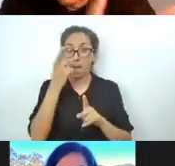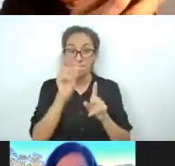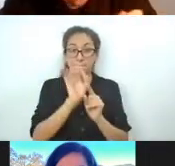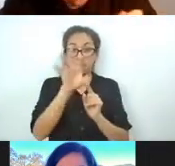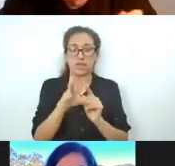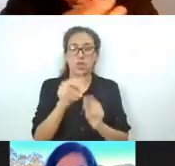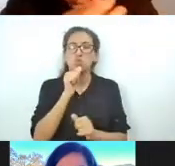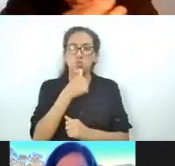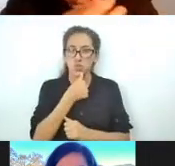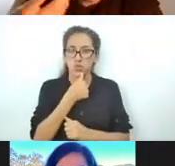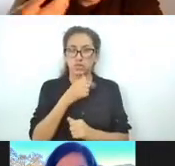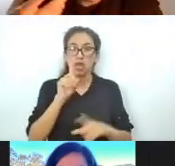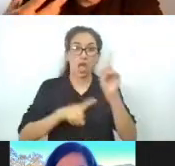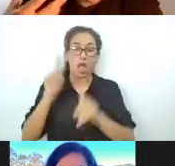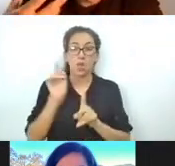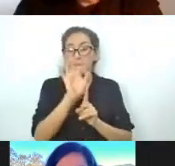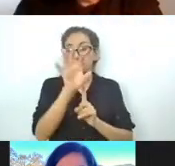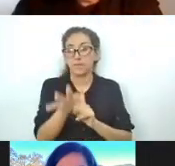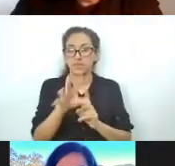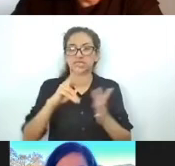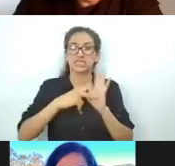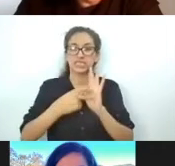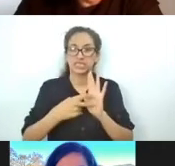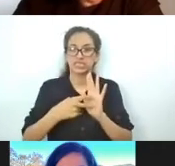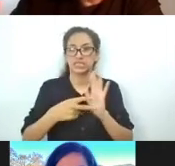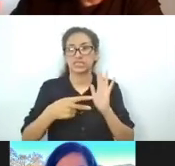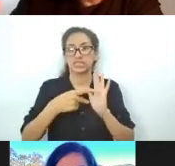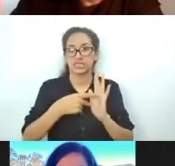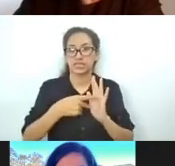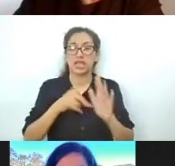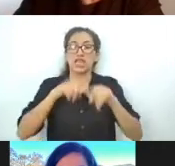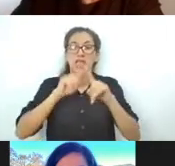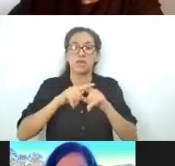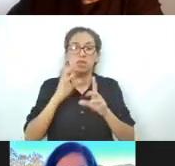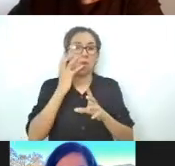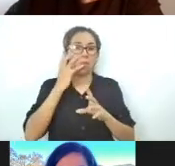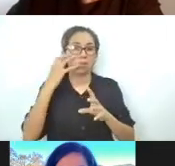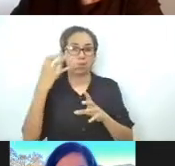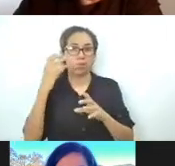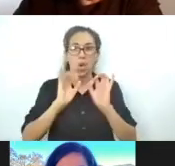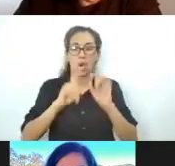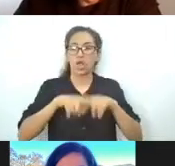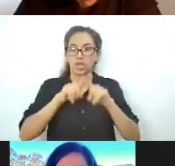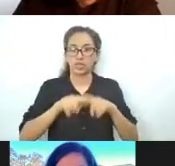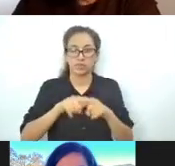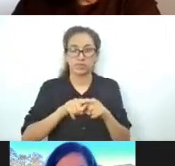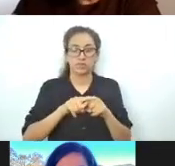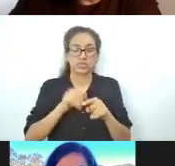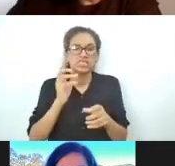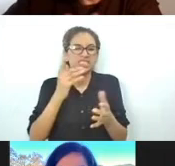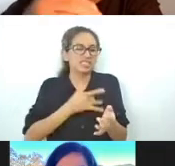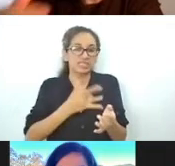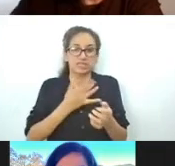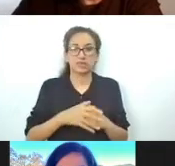dolor, por ejemplo, ¿no? Esto a veces significa que hay algo que puede estar inflamado, que puede estar generando este dolor. Y también